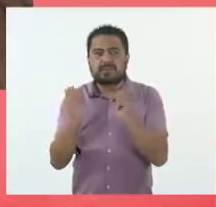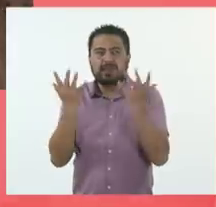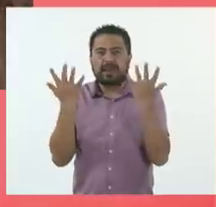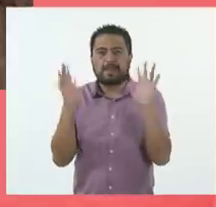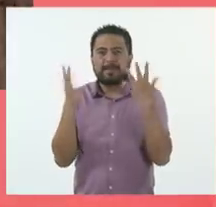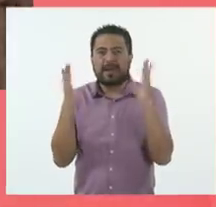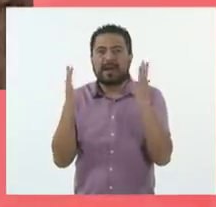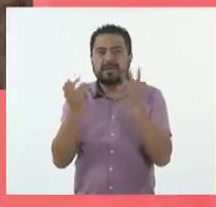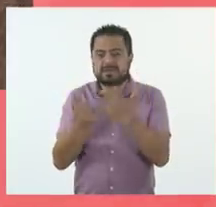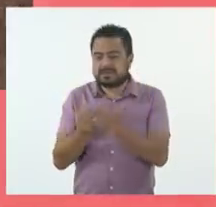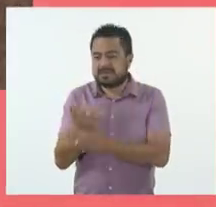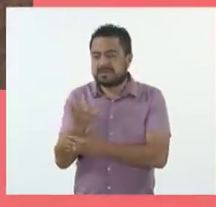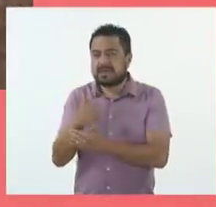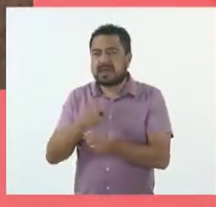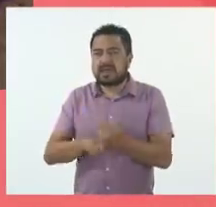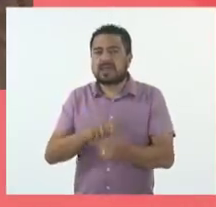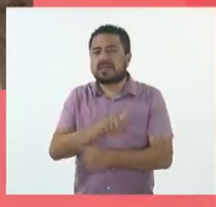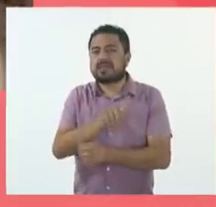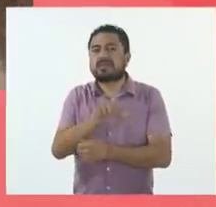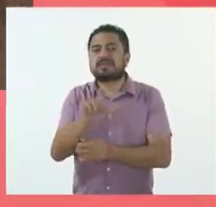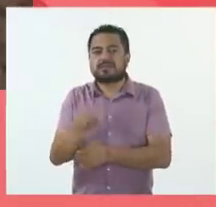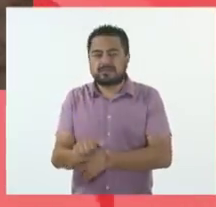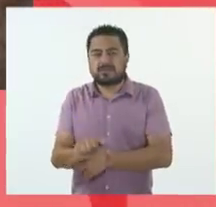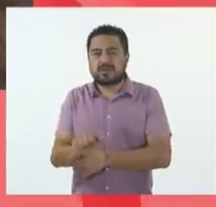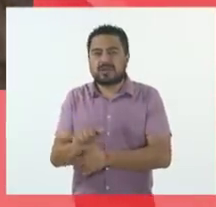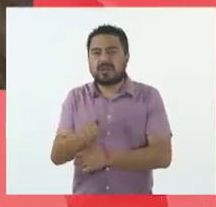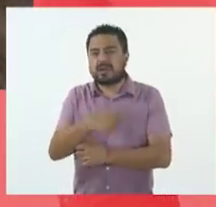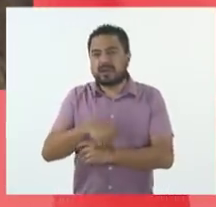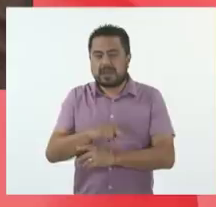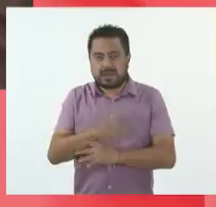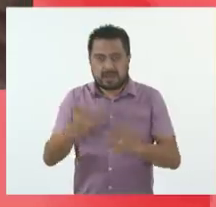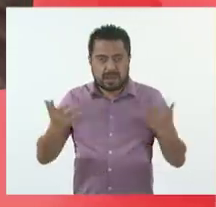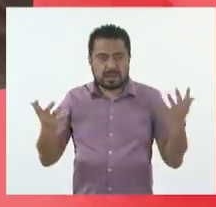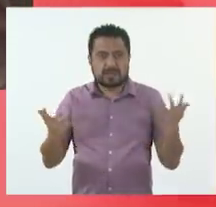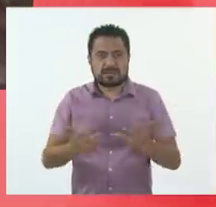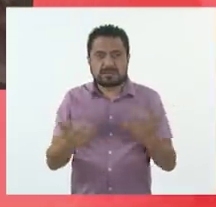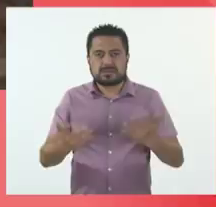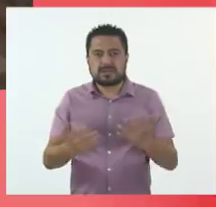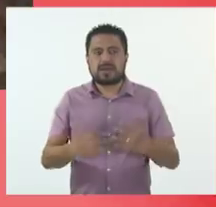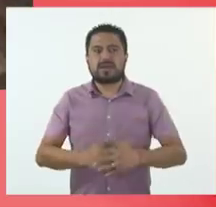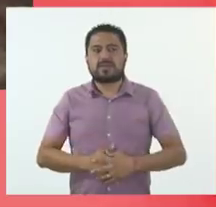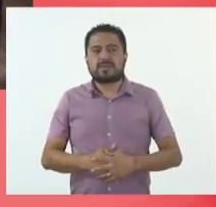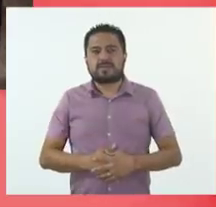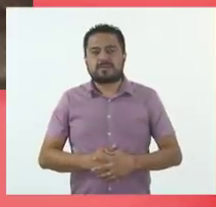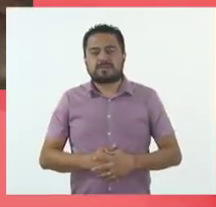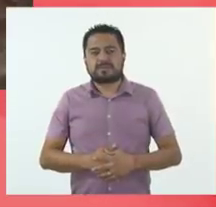mire. Después vamos a hacer...